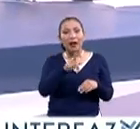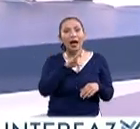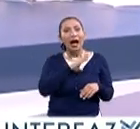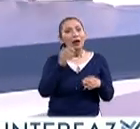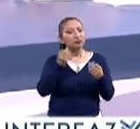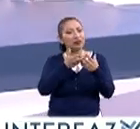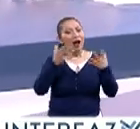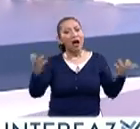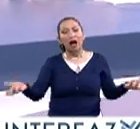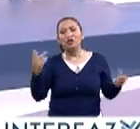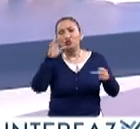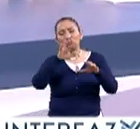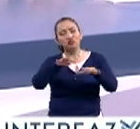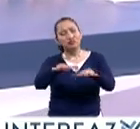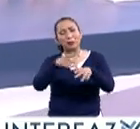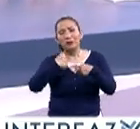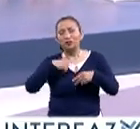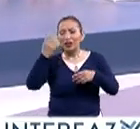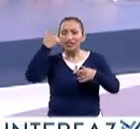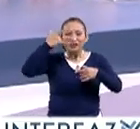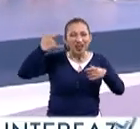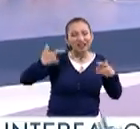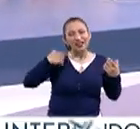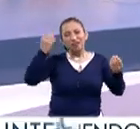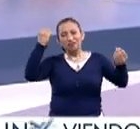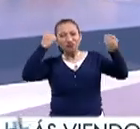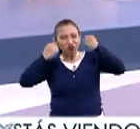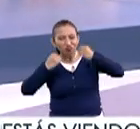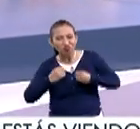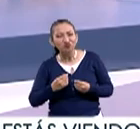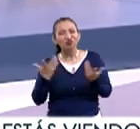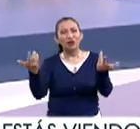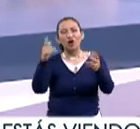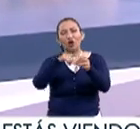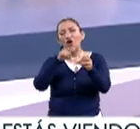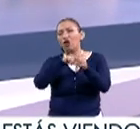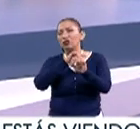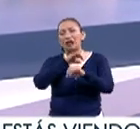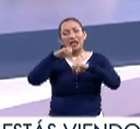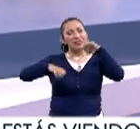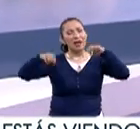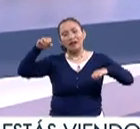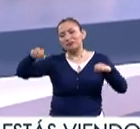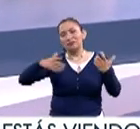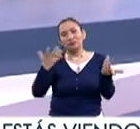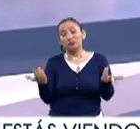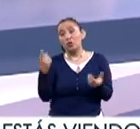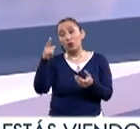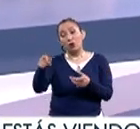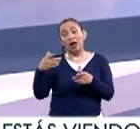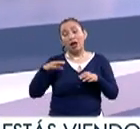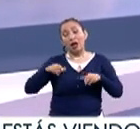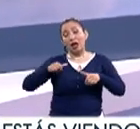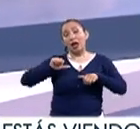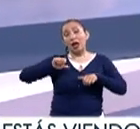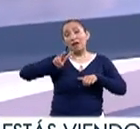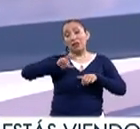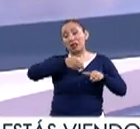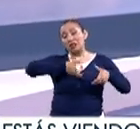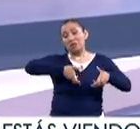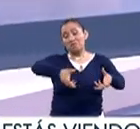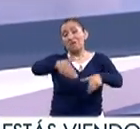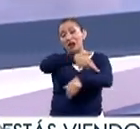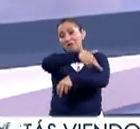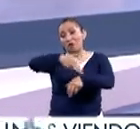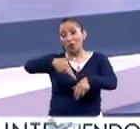un amplio colorido, la gente disfrazada, la gente color de todas las edades, obviamente en una de las avenidas pues, más hermosas, que es Paseo de